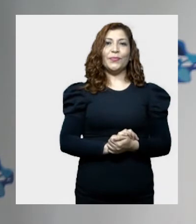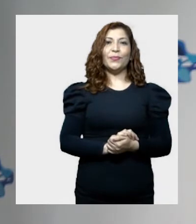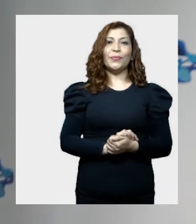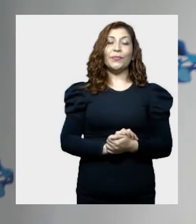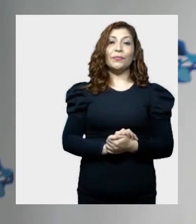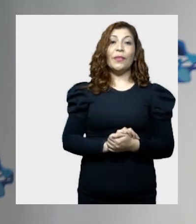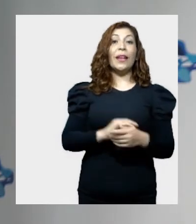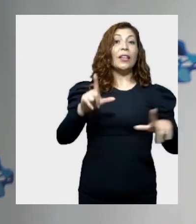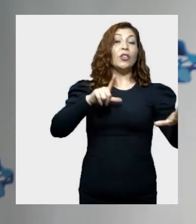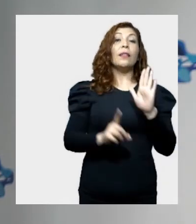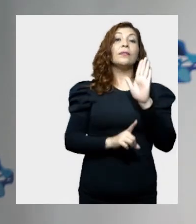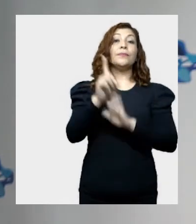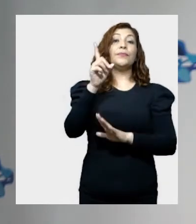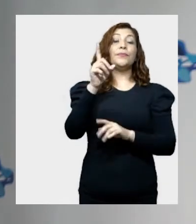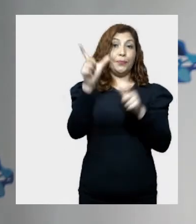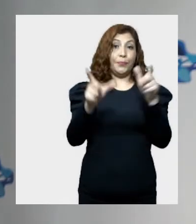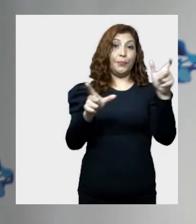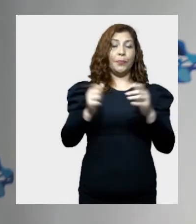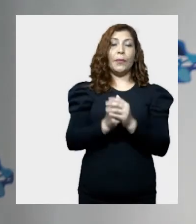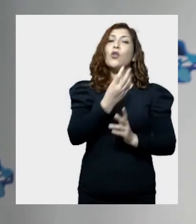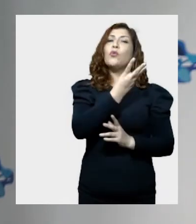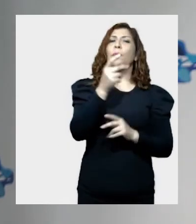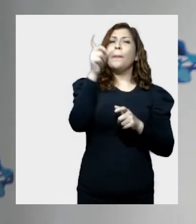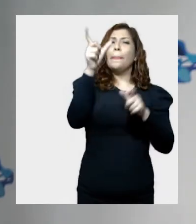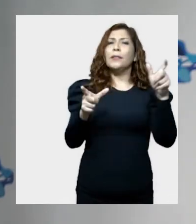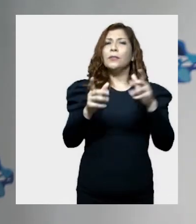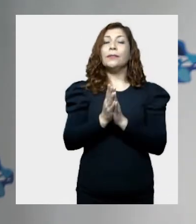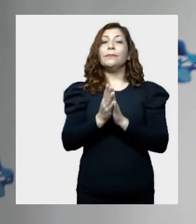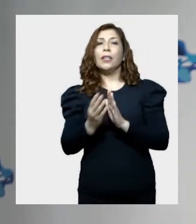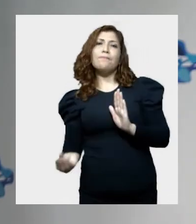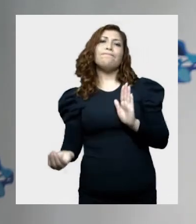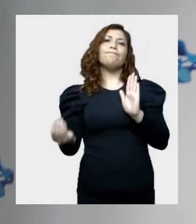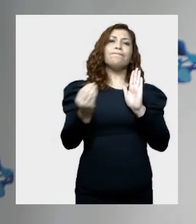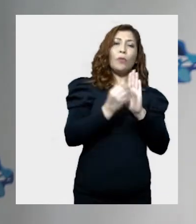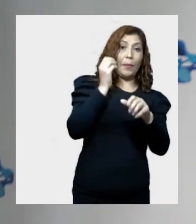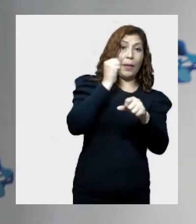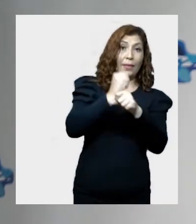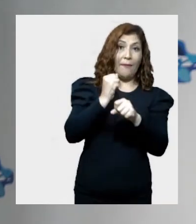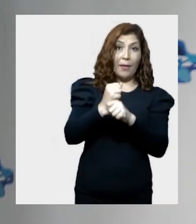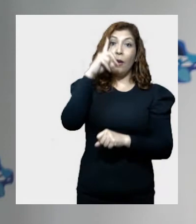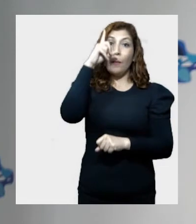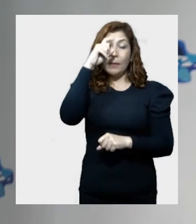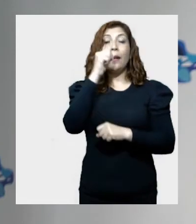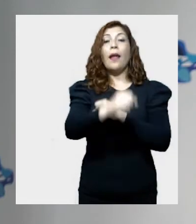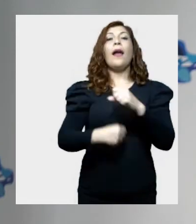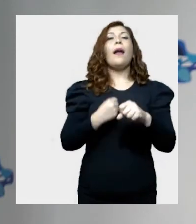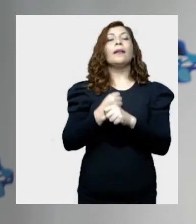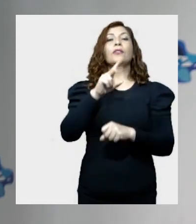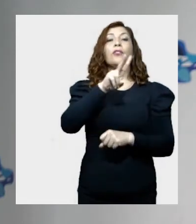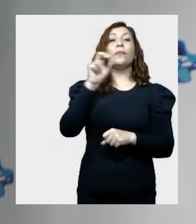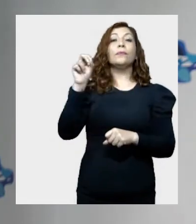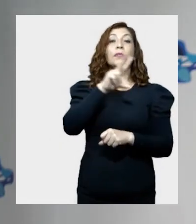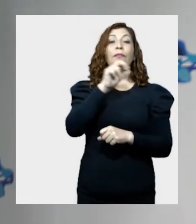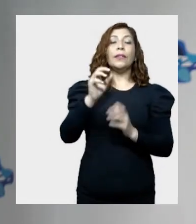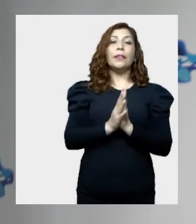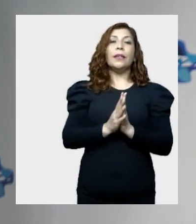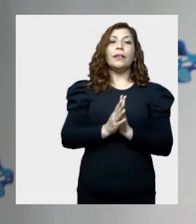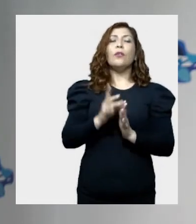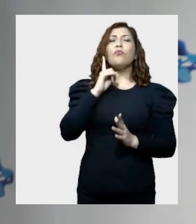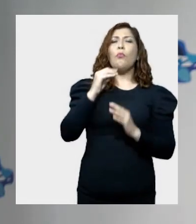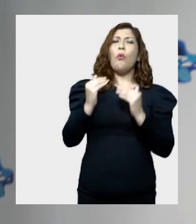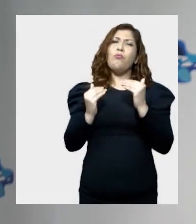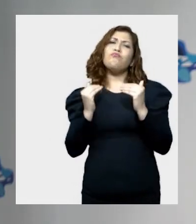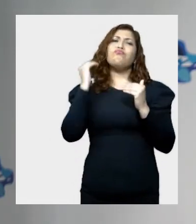Gestión y desarrollo de las personas. El número de personas que se sumaron al trabajo del hospital durante el 2020 experimentó un